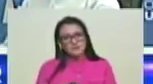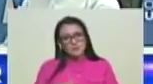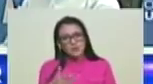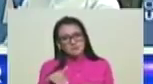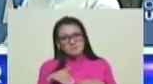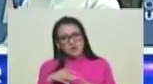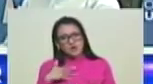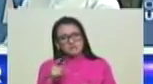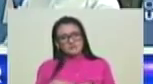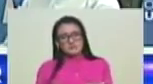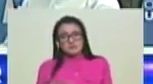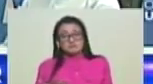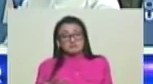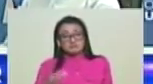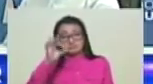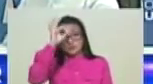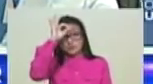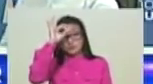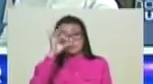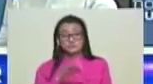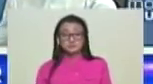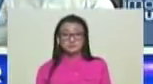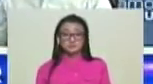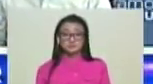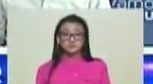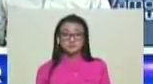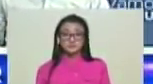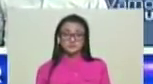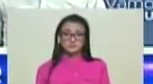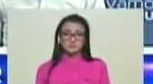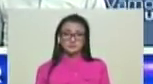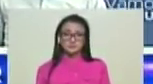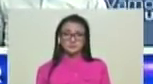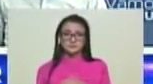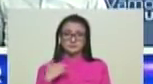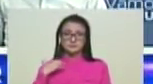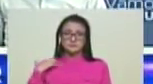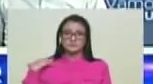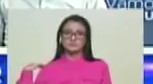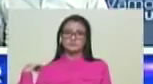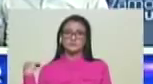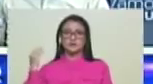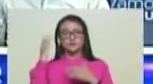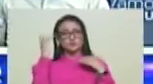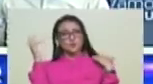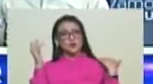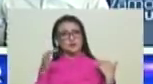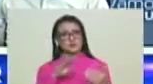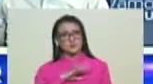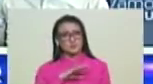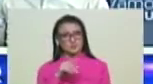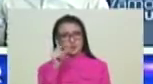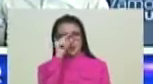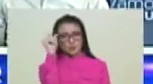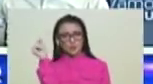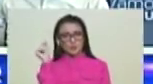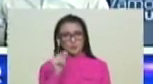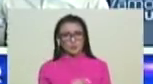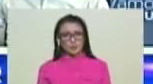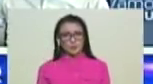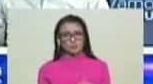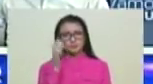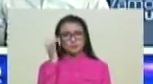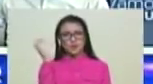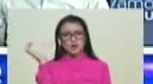motivaciones. En todo caso, yo sé cuál es su sueño, que es pesadilla para nosotros los venezolanos y las venezolanas. Su sueño